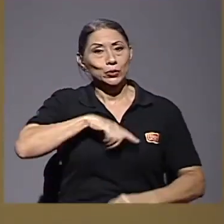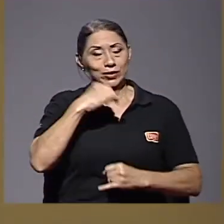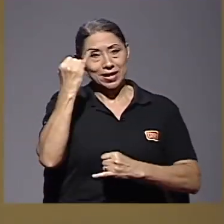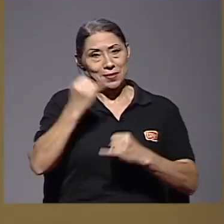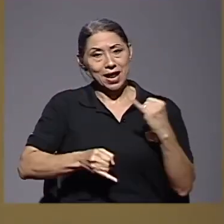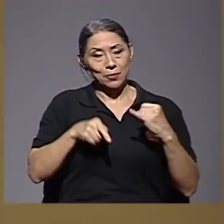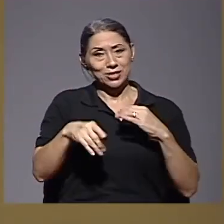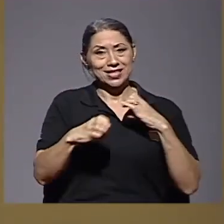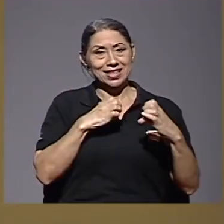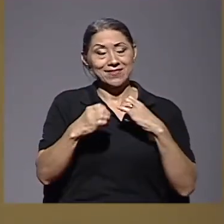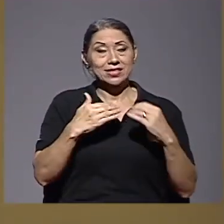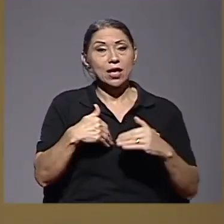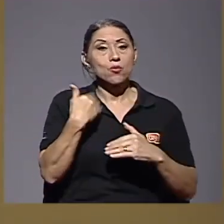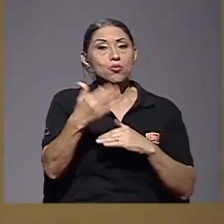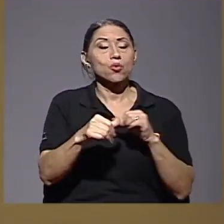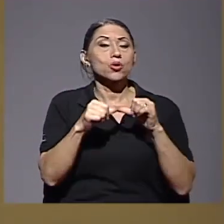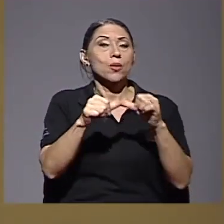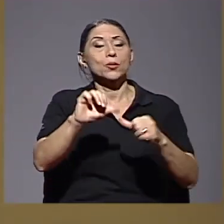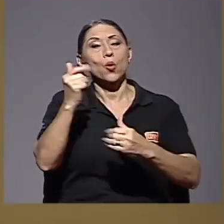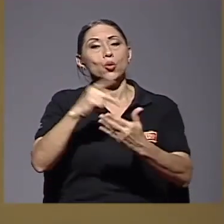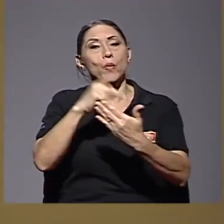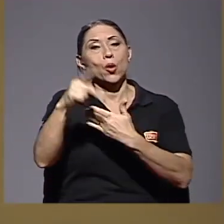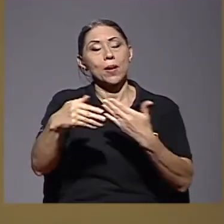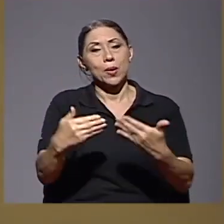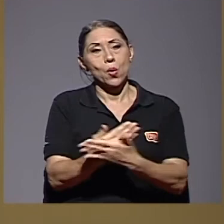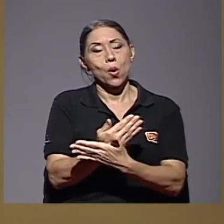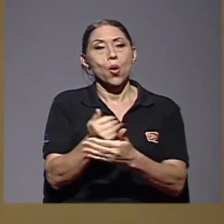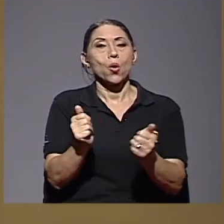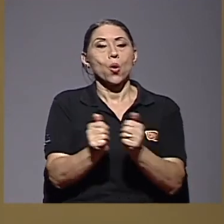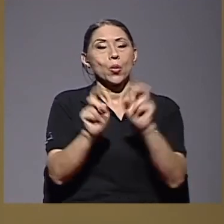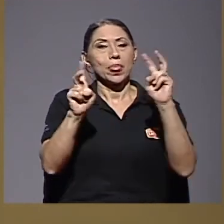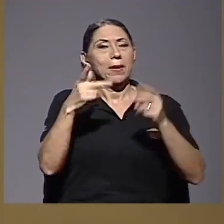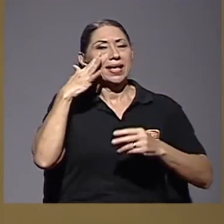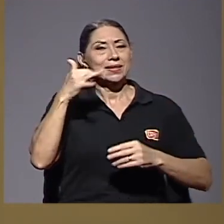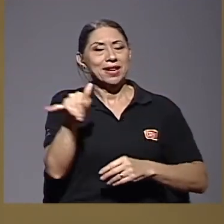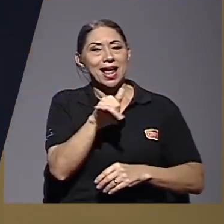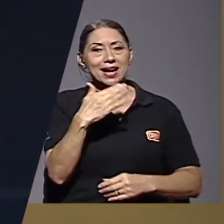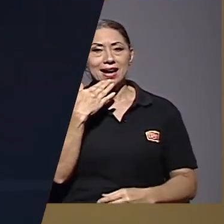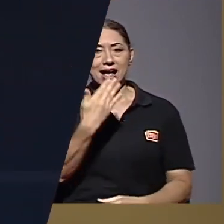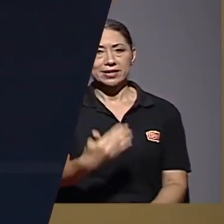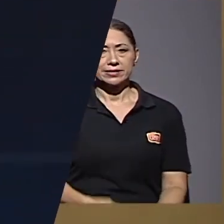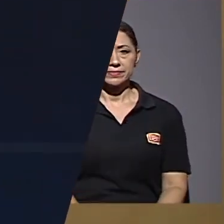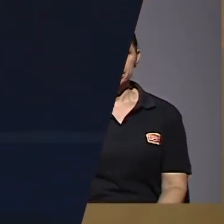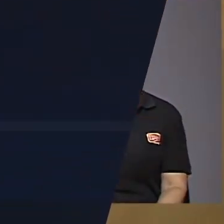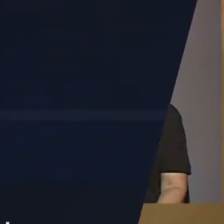aquí esta entrevista, volveremos en otro programa con un tema similar. Gracias.